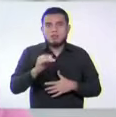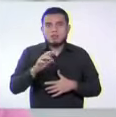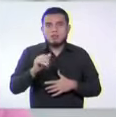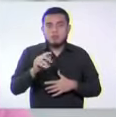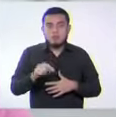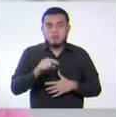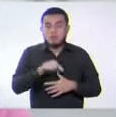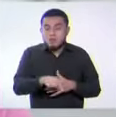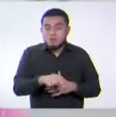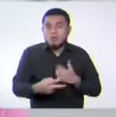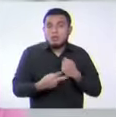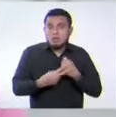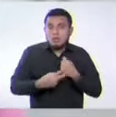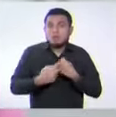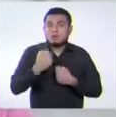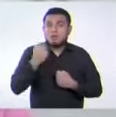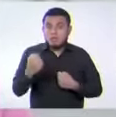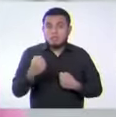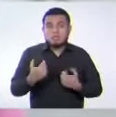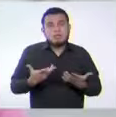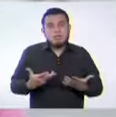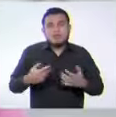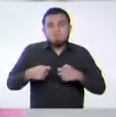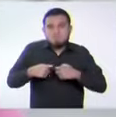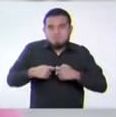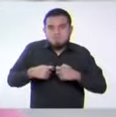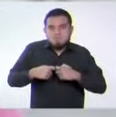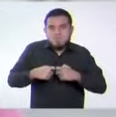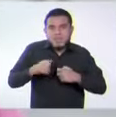reserva importante de energía. Ahora bien,